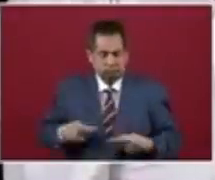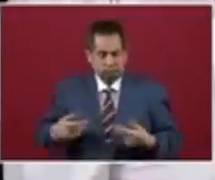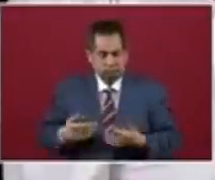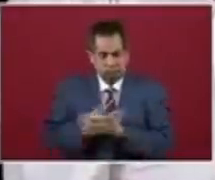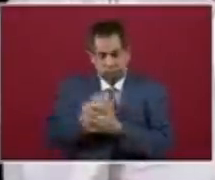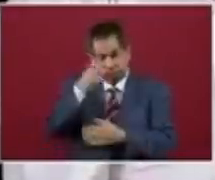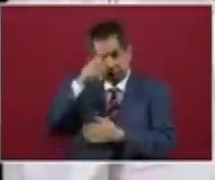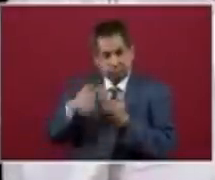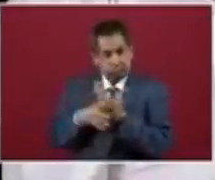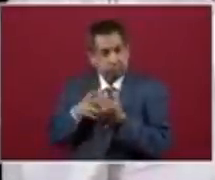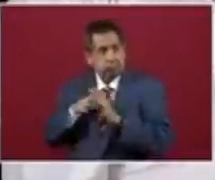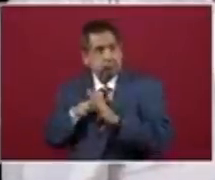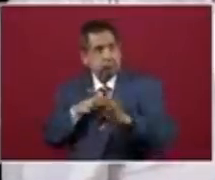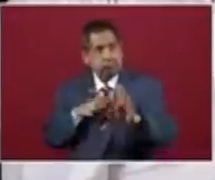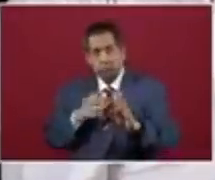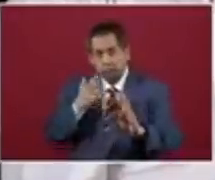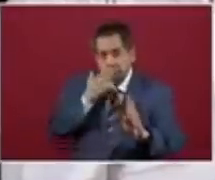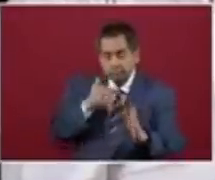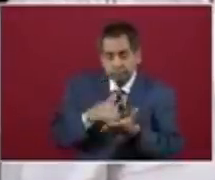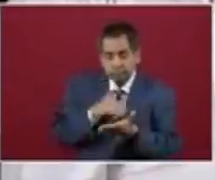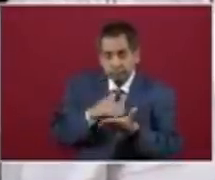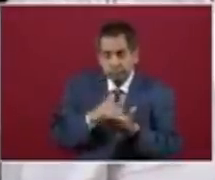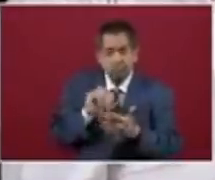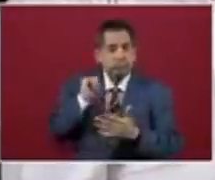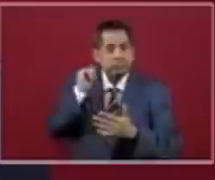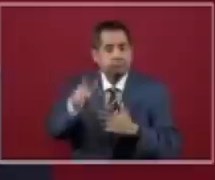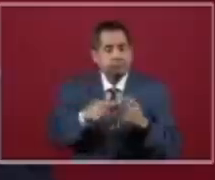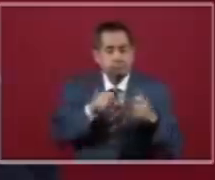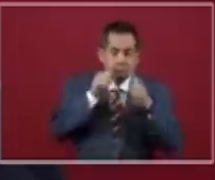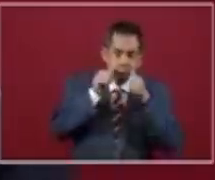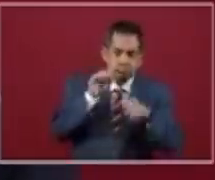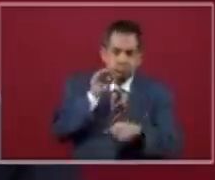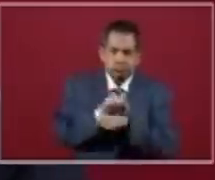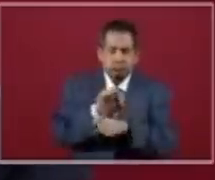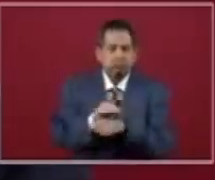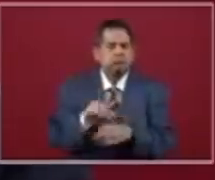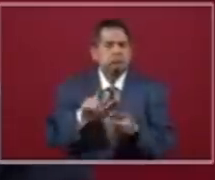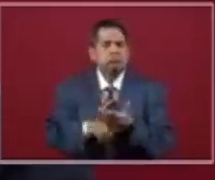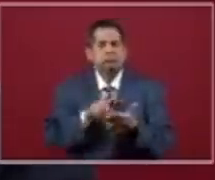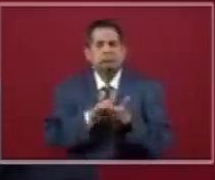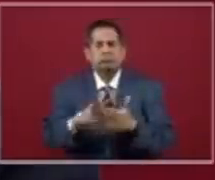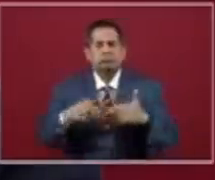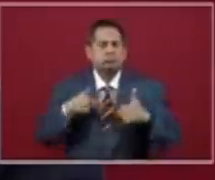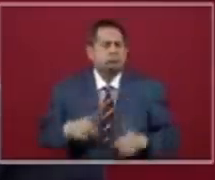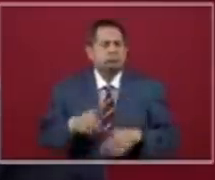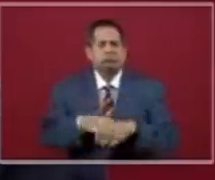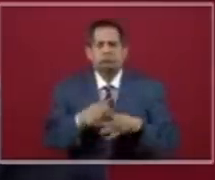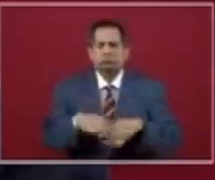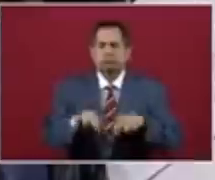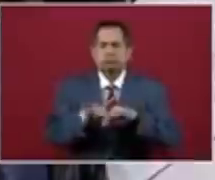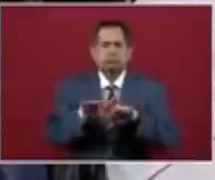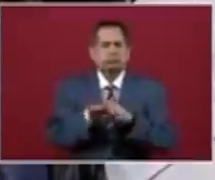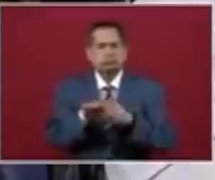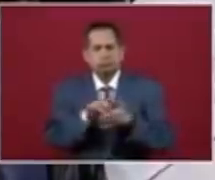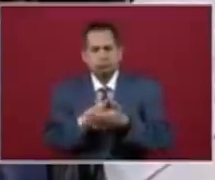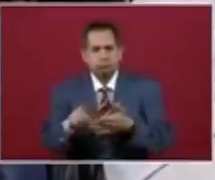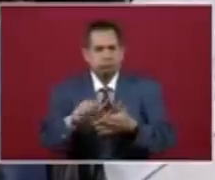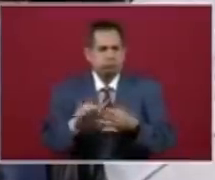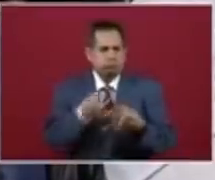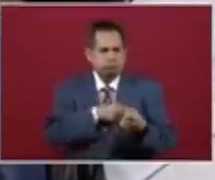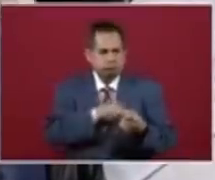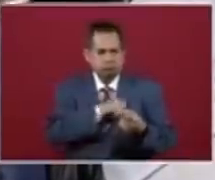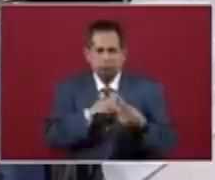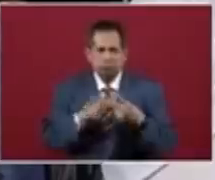migrantes indocumentados allá? O sea, poner estas situaciones de derechos fundamentales como el derecho a la salud en